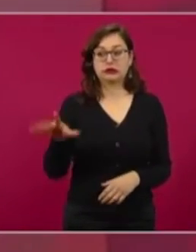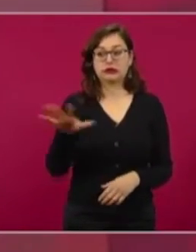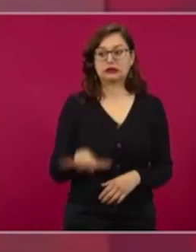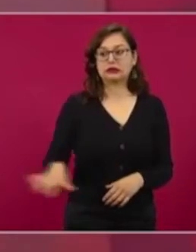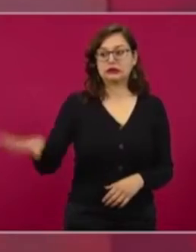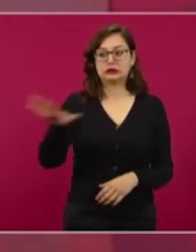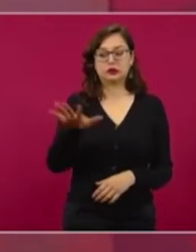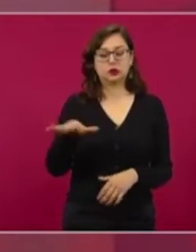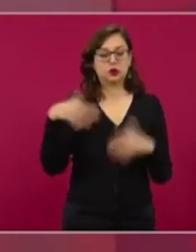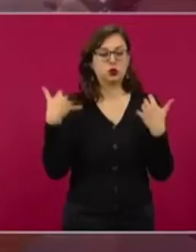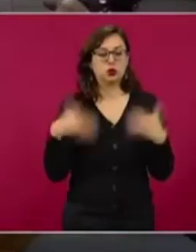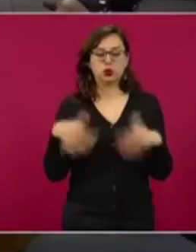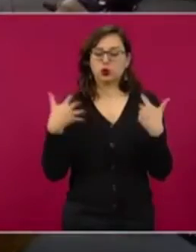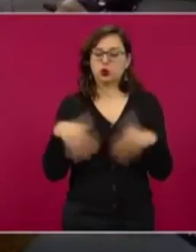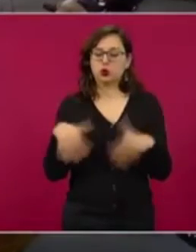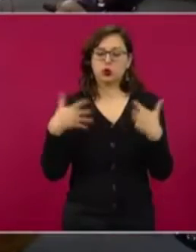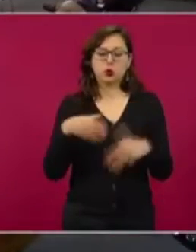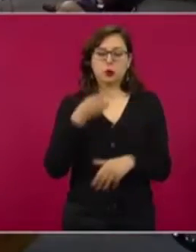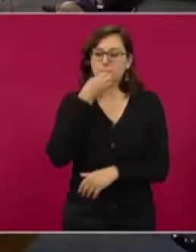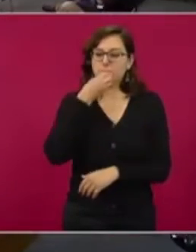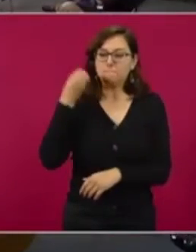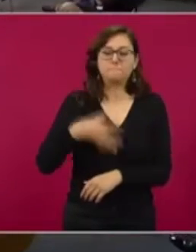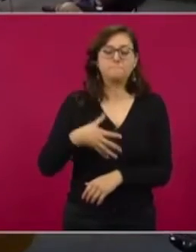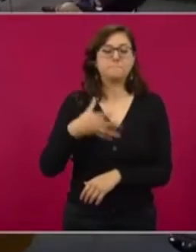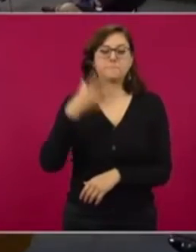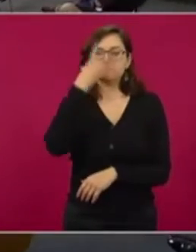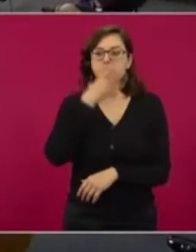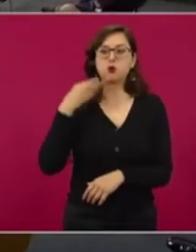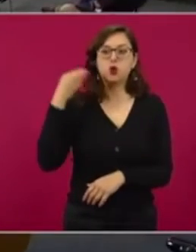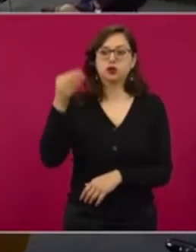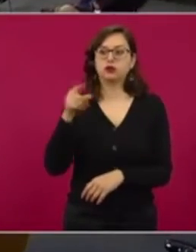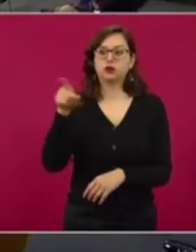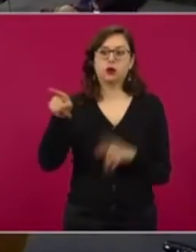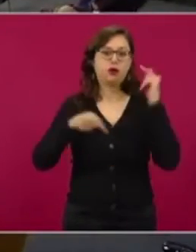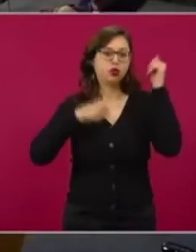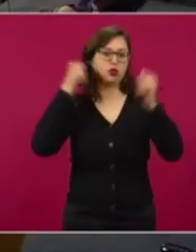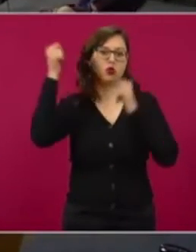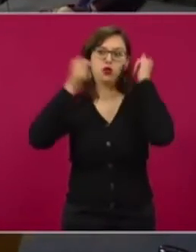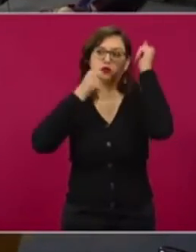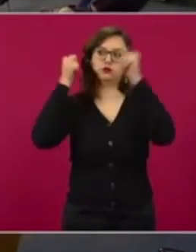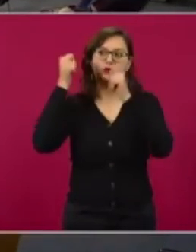exclusivas para el turismo en el mundo.